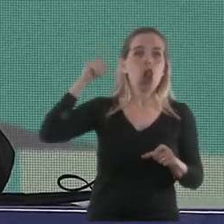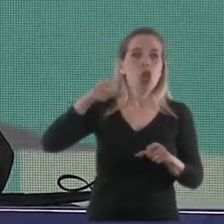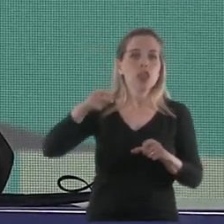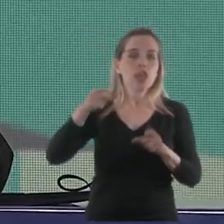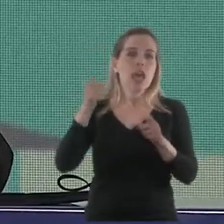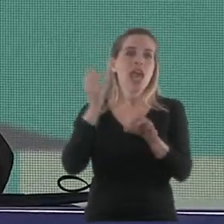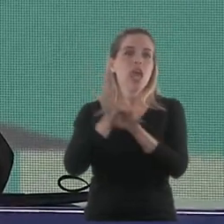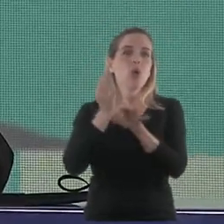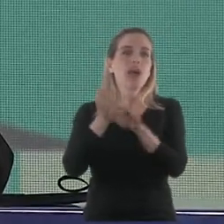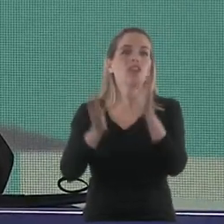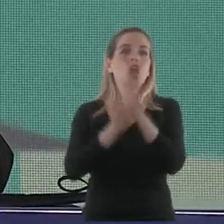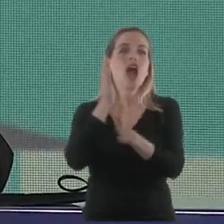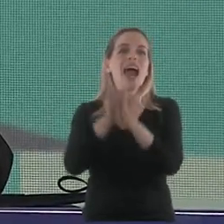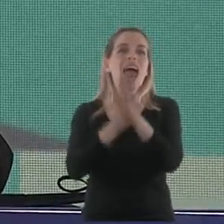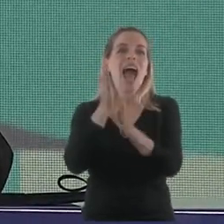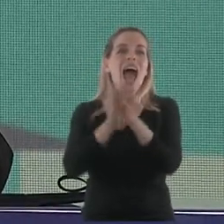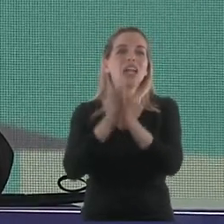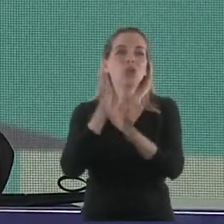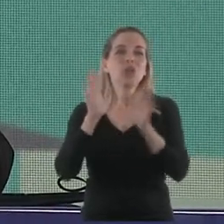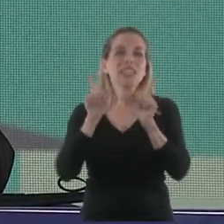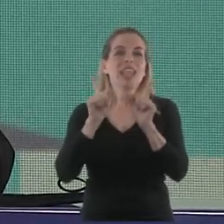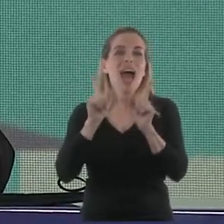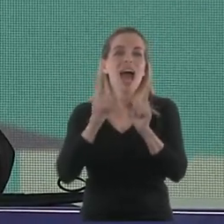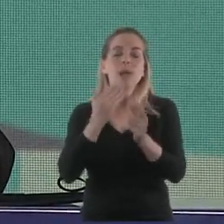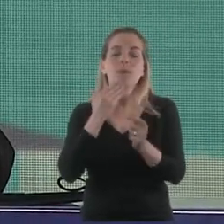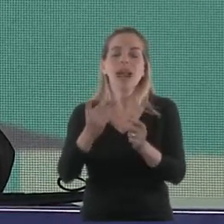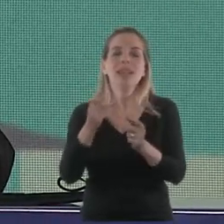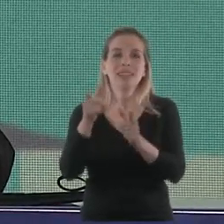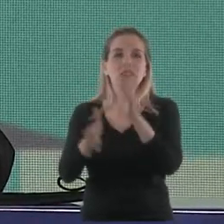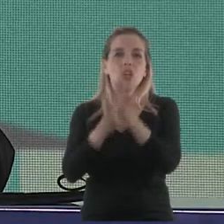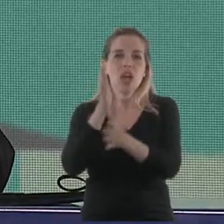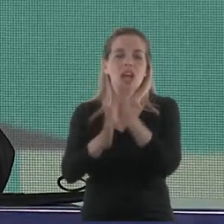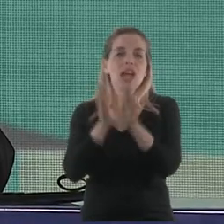La gratuidad fue un dato central